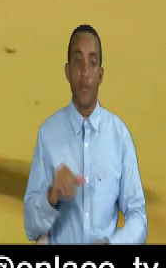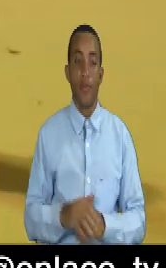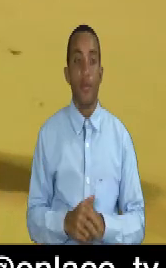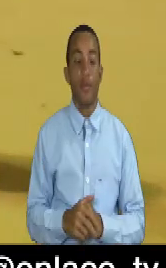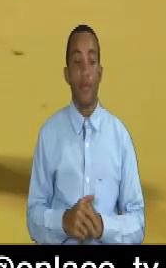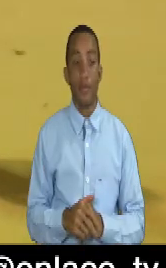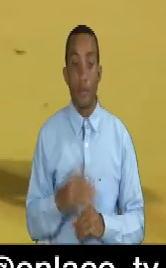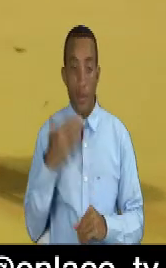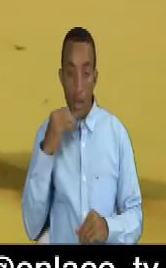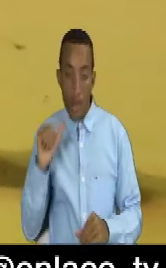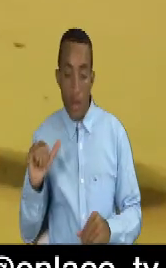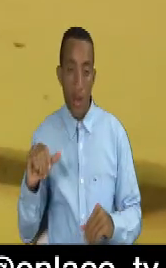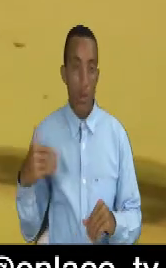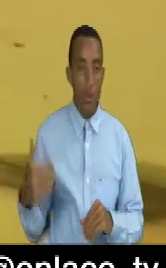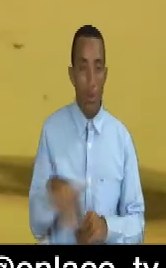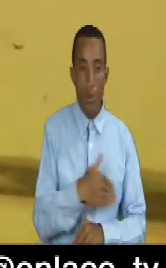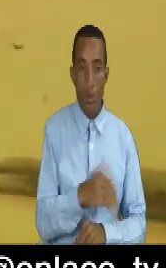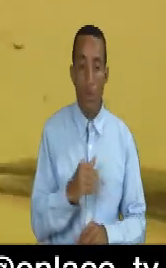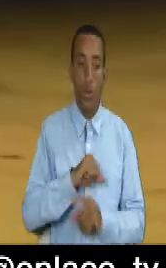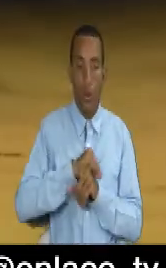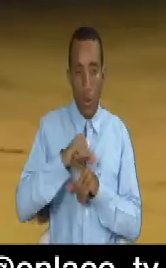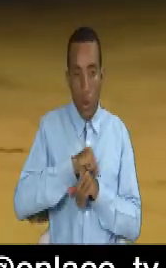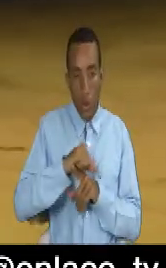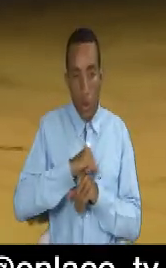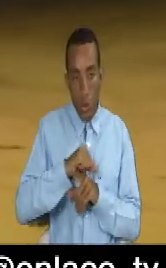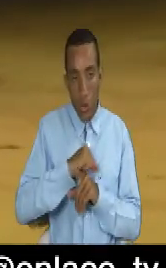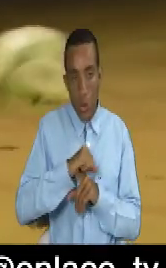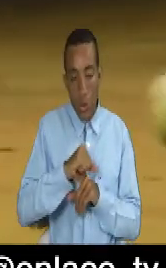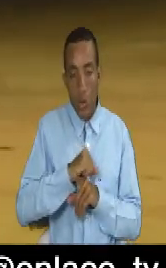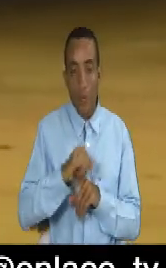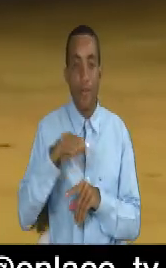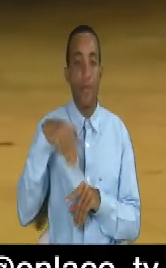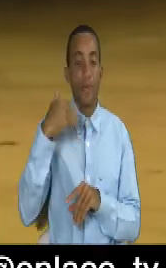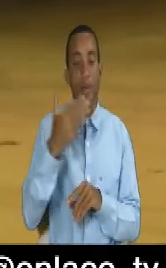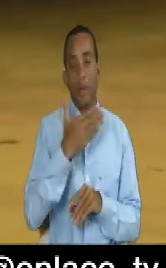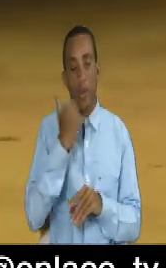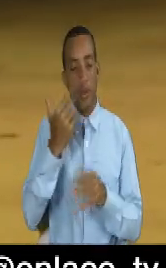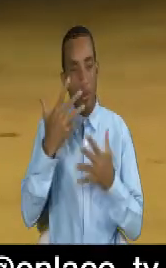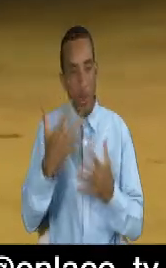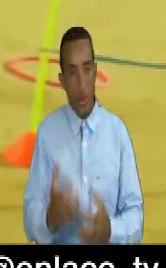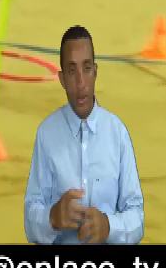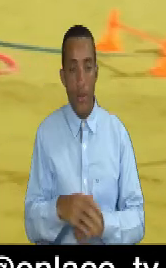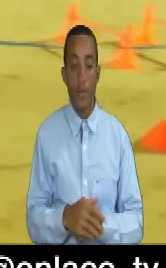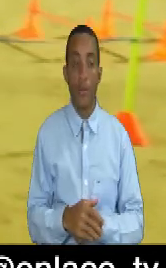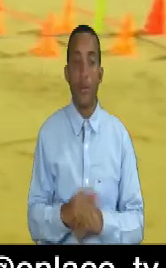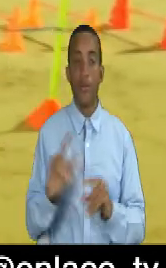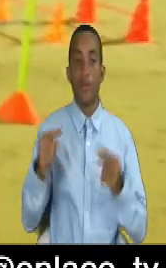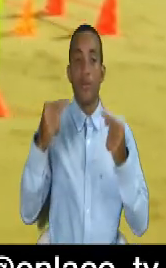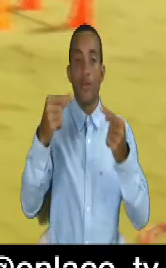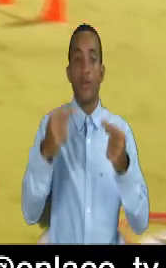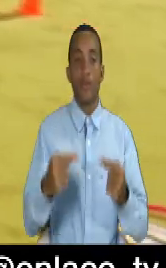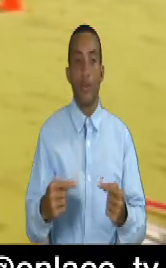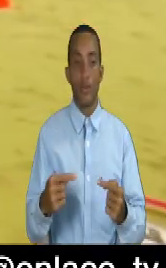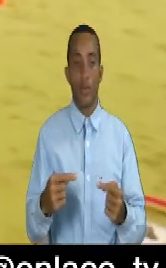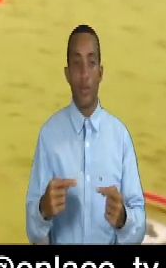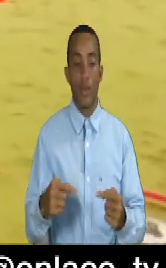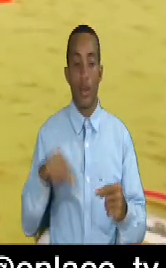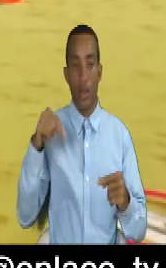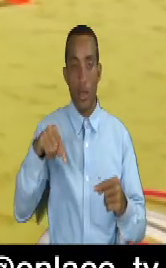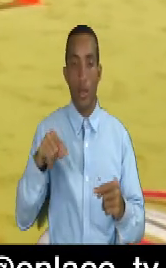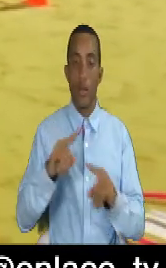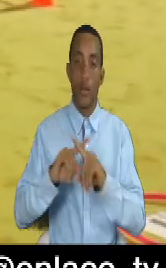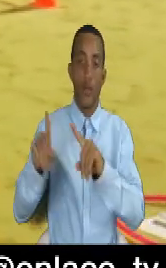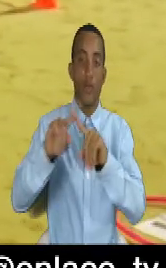de minifútbol Real Centro entrena fuertemente y se prepara para estar entre las mejores del campeonato municipal de esta disciplina que se lleva a cabo en diferentes